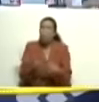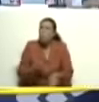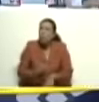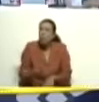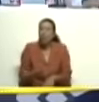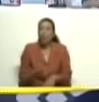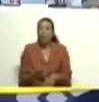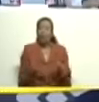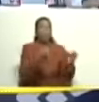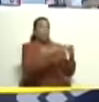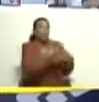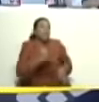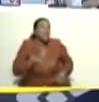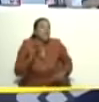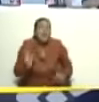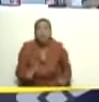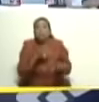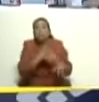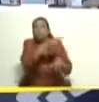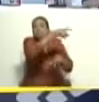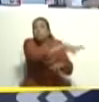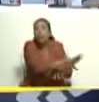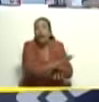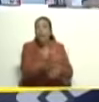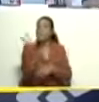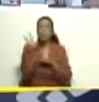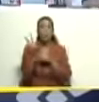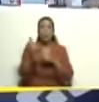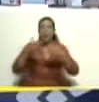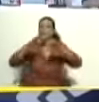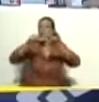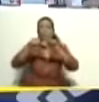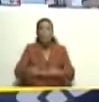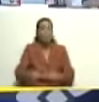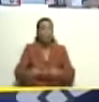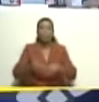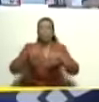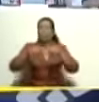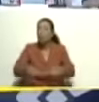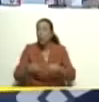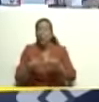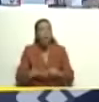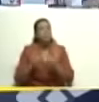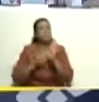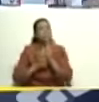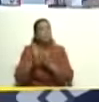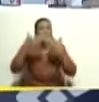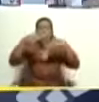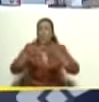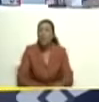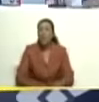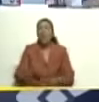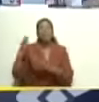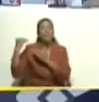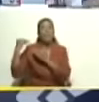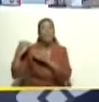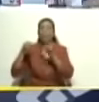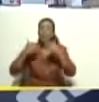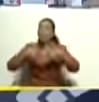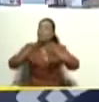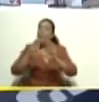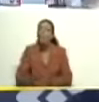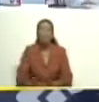Que los gringos hagan lo que les dé la gana. Pero a Venezuela no la detiene en su trabajo, en su esfuerzo, en su ilusión, en su esperanza,